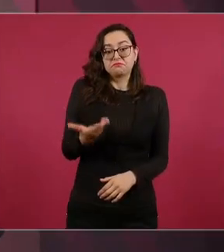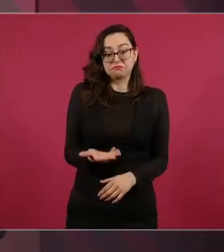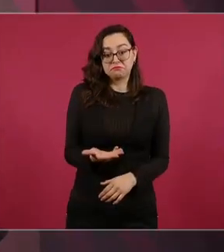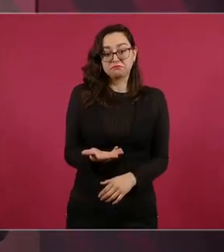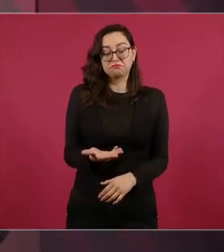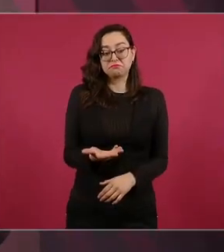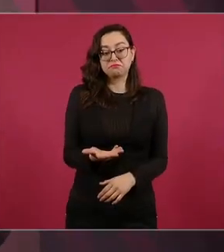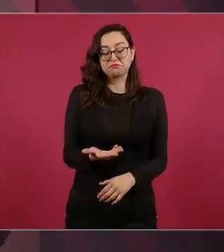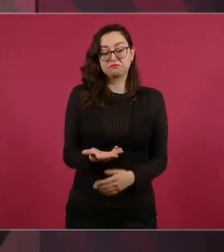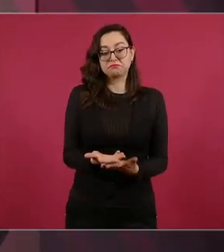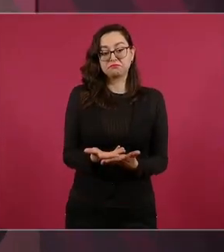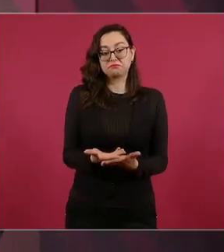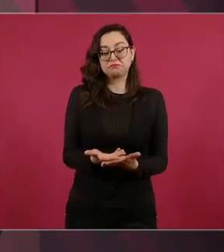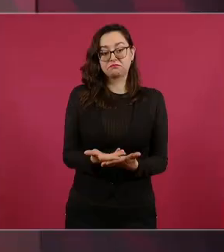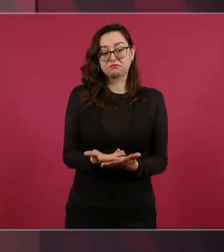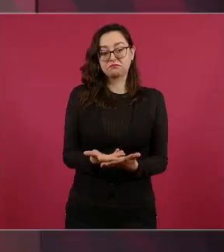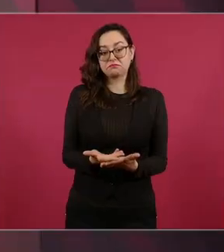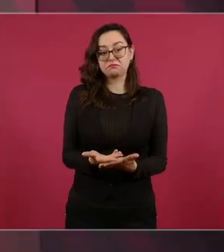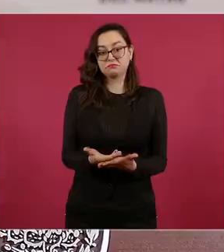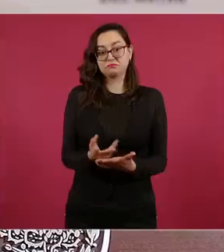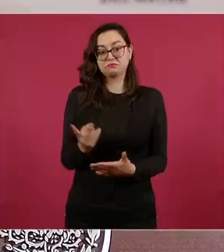son monarcas